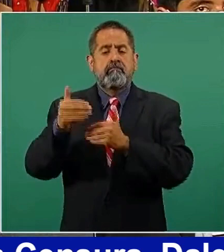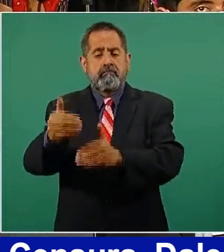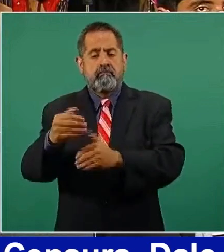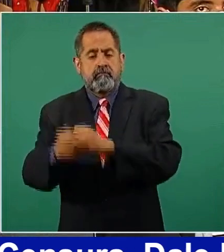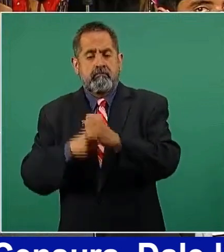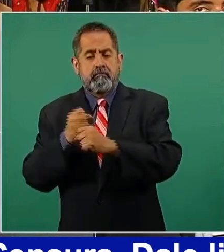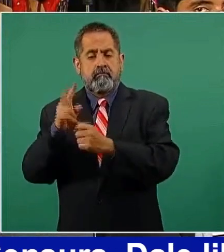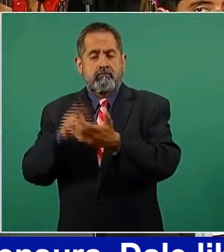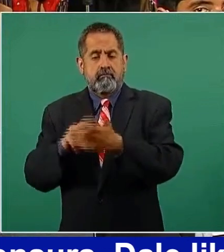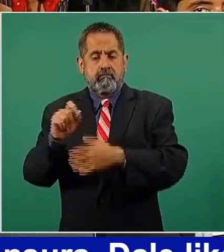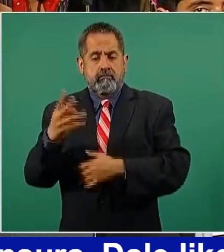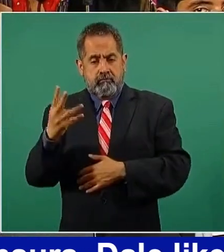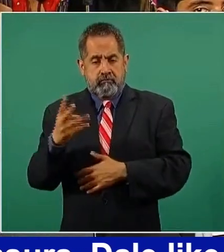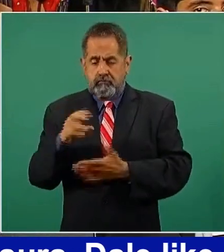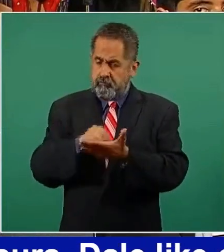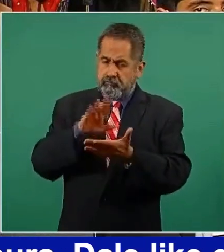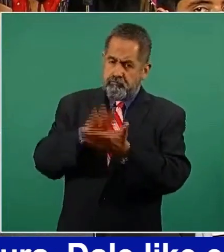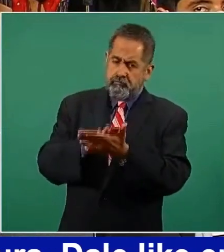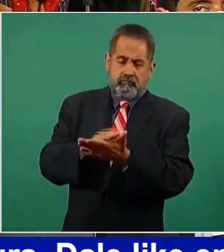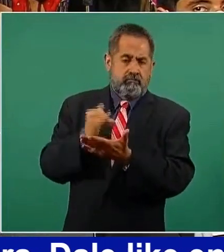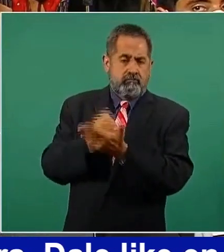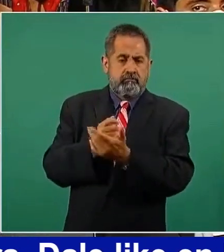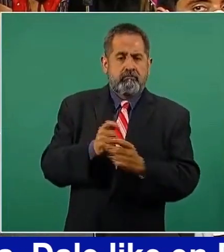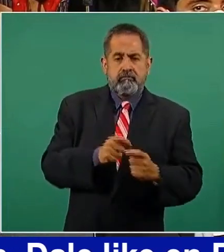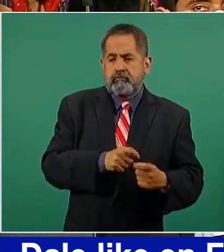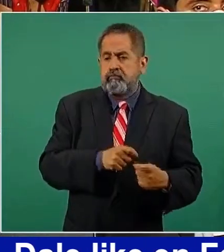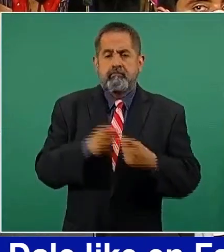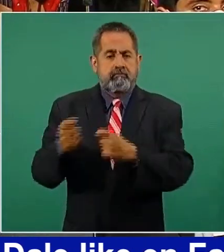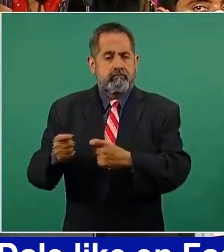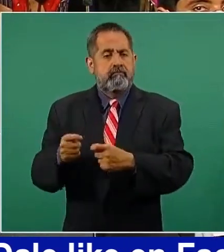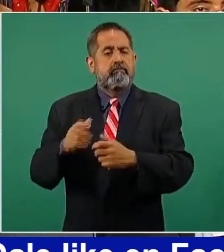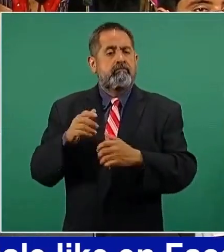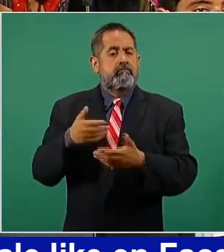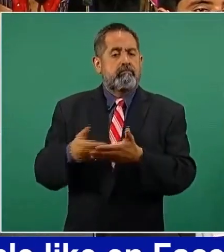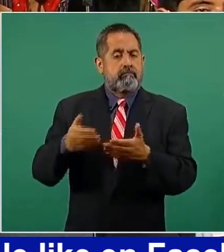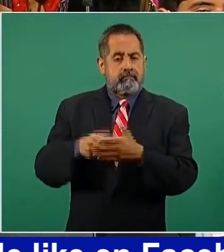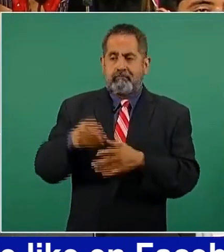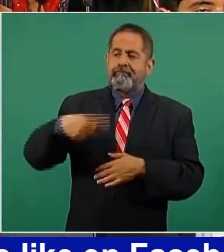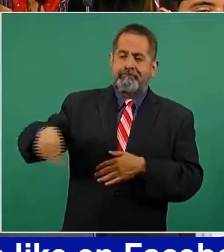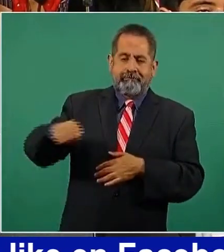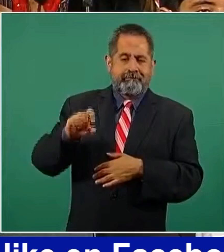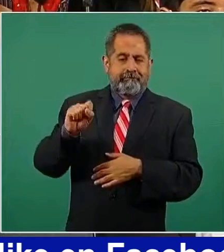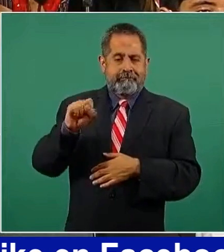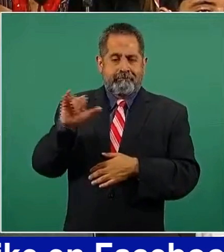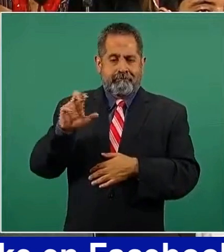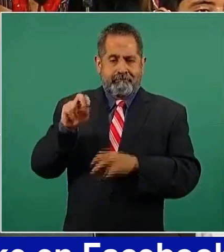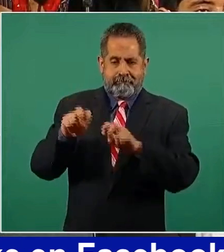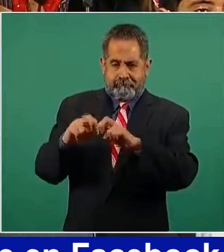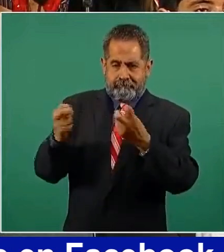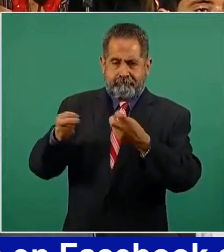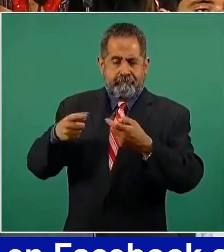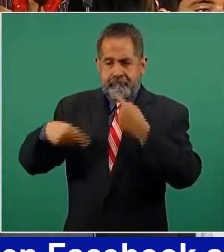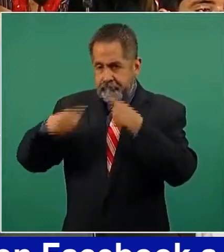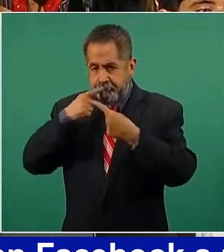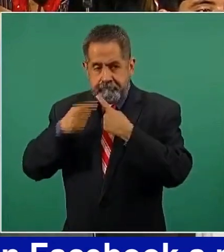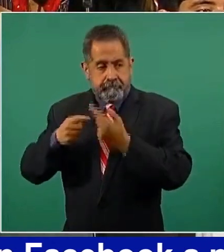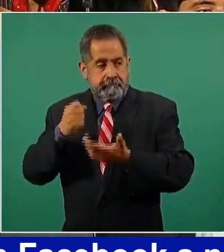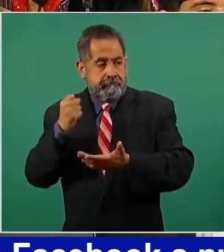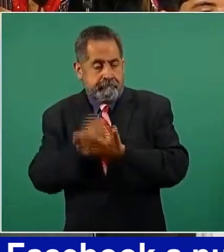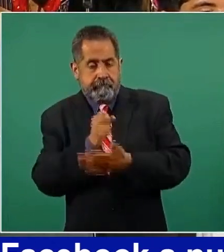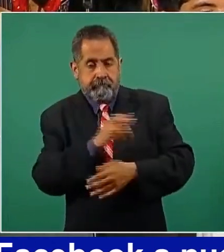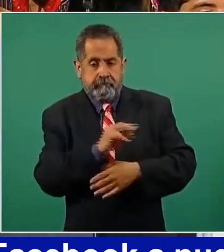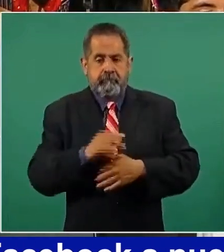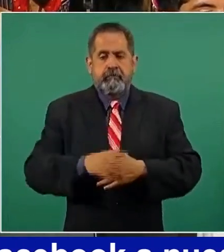finalmente esto ya se quedó en manos de los integrantes de la propia Corte. Es un hecho, y hay que decirlo,